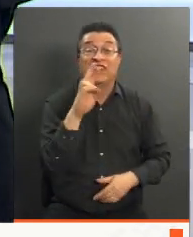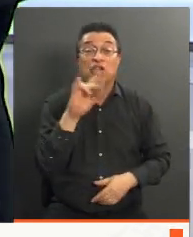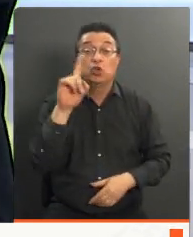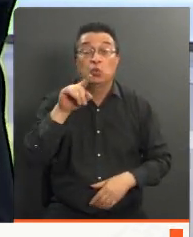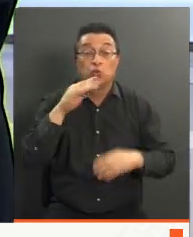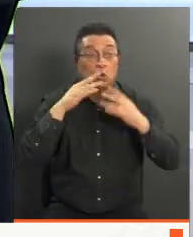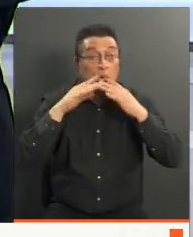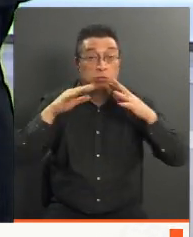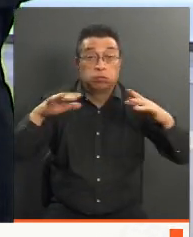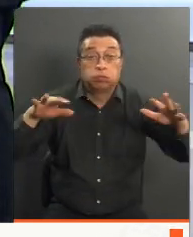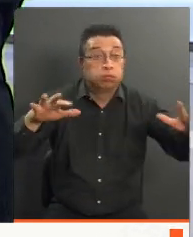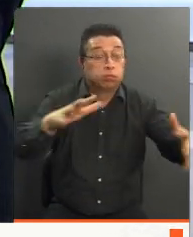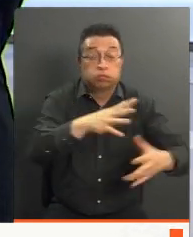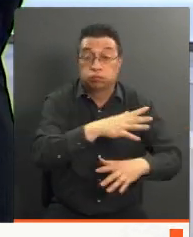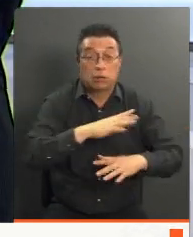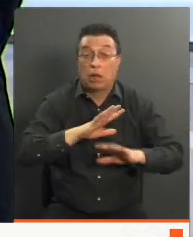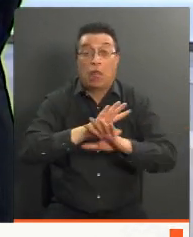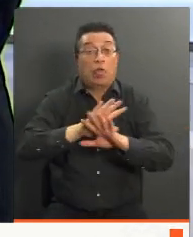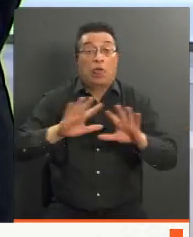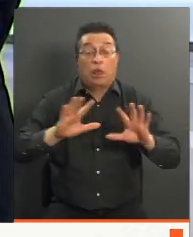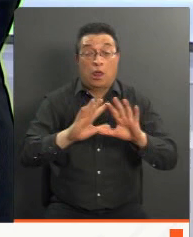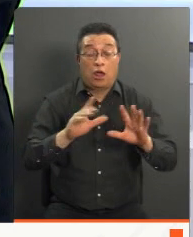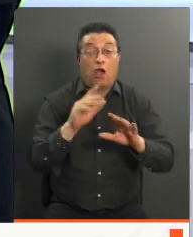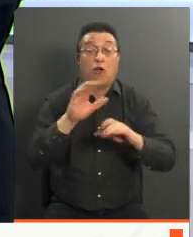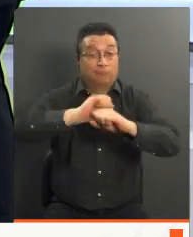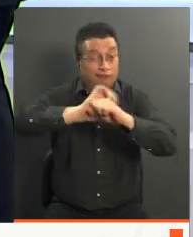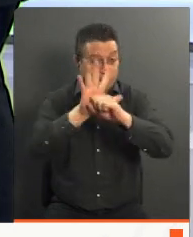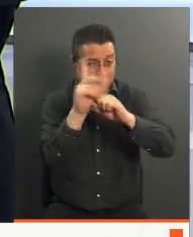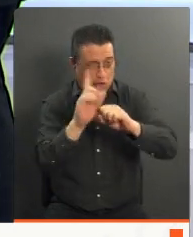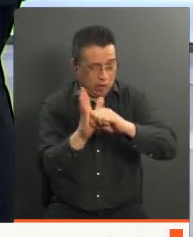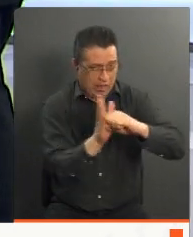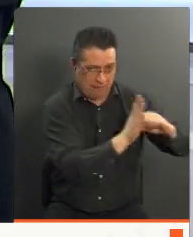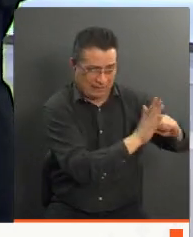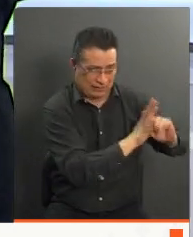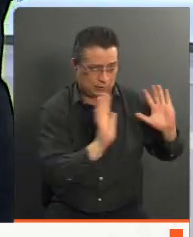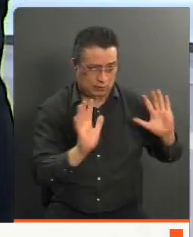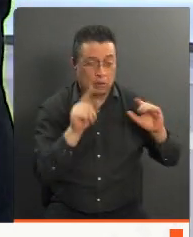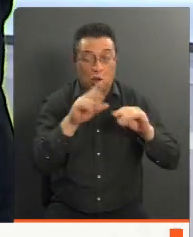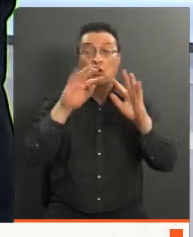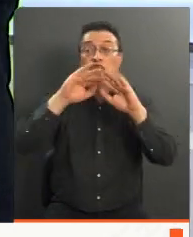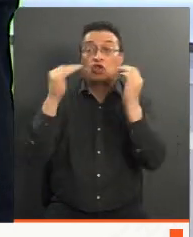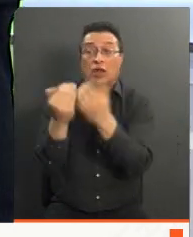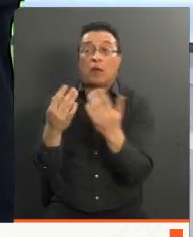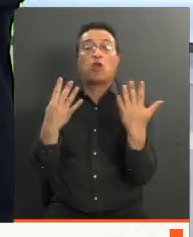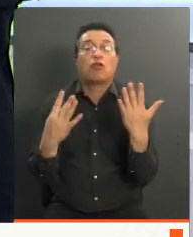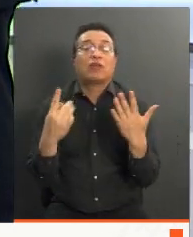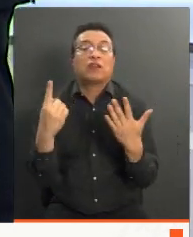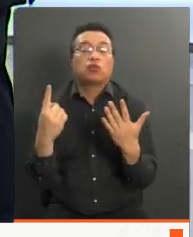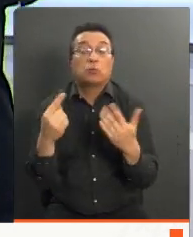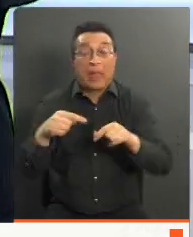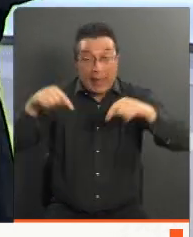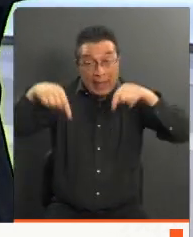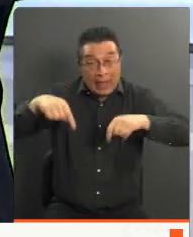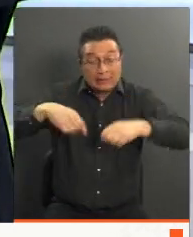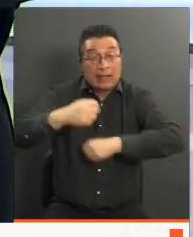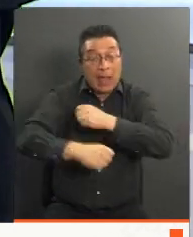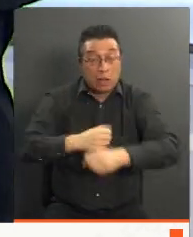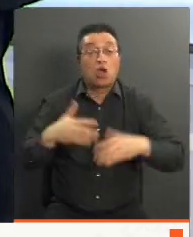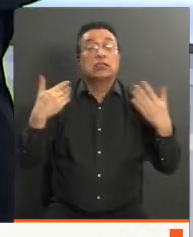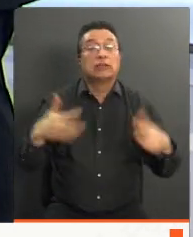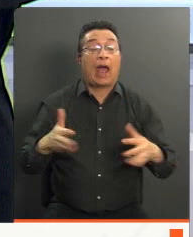del COVID, circularon muy poco. Hubo 91 casos en total. Sin embargo, en este año, cuando ya se ha